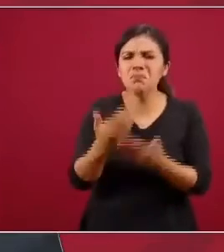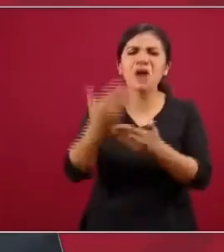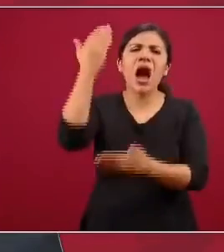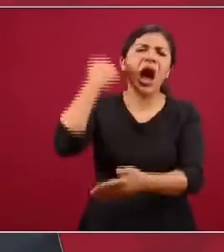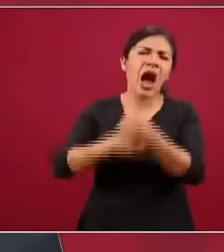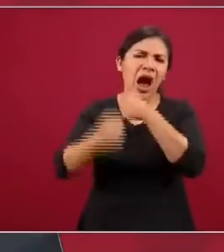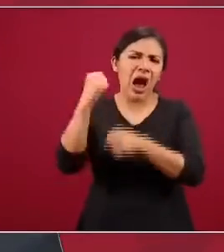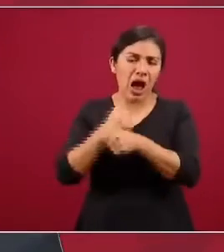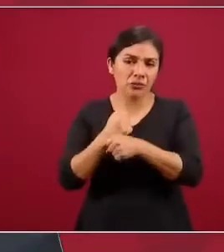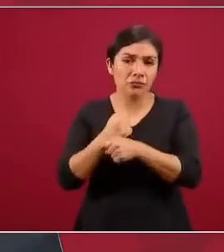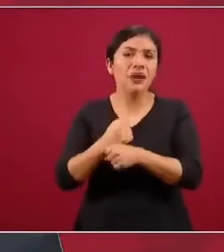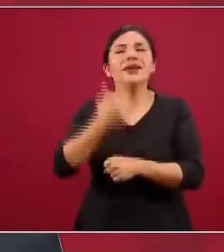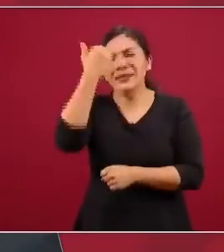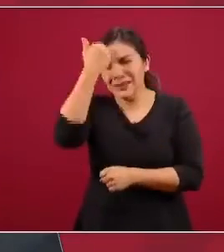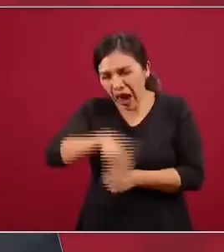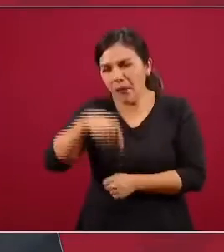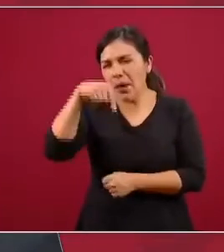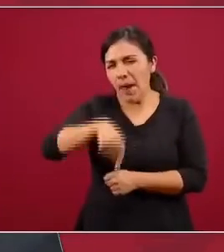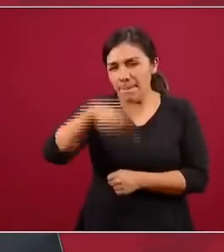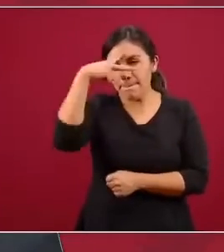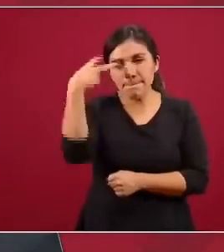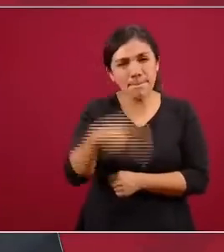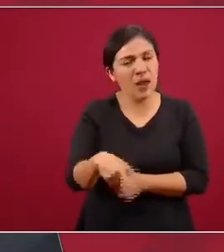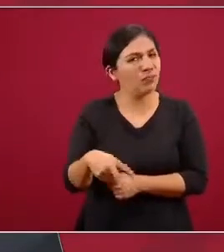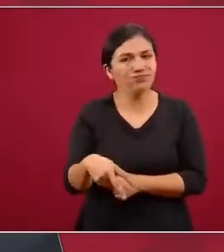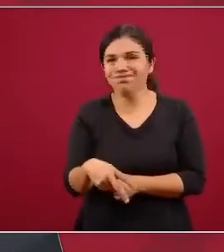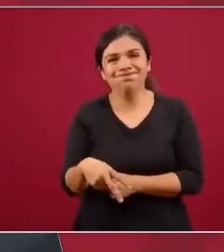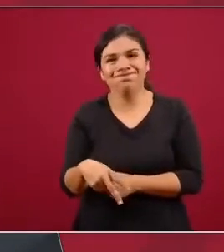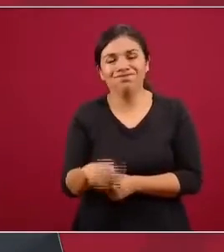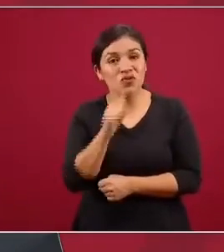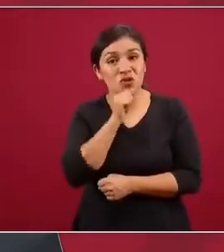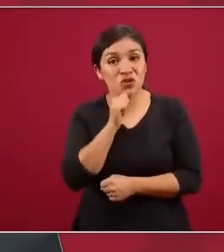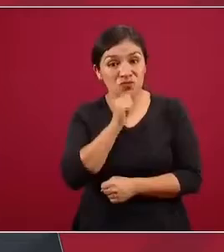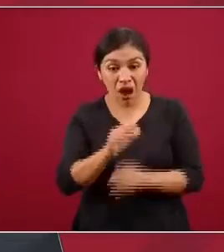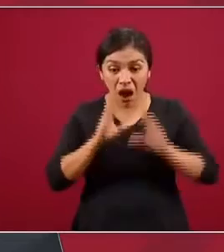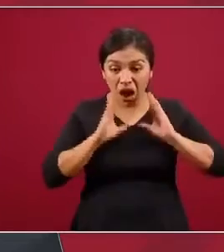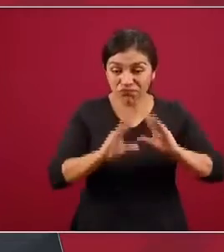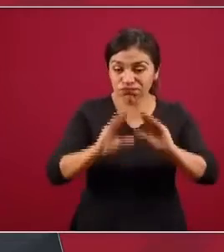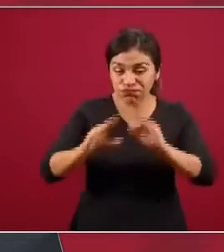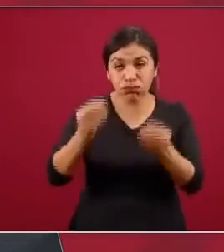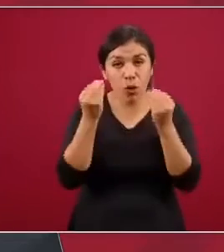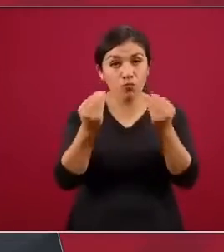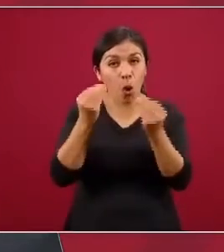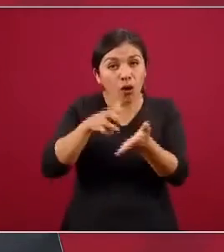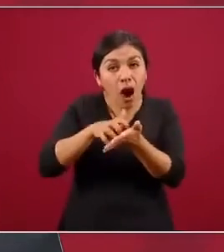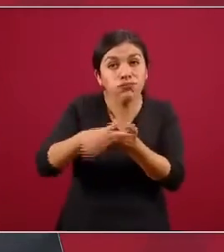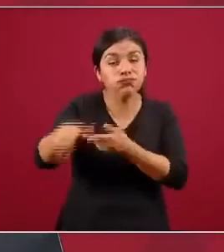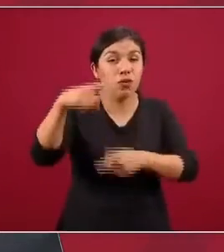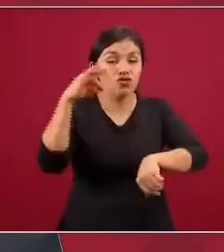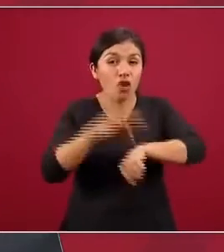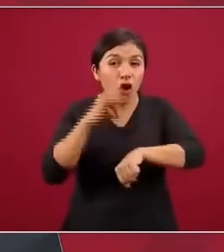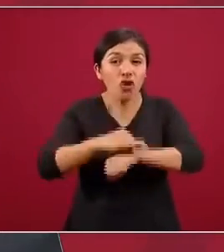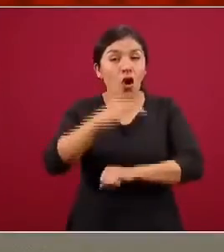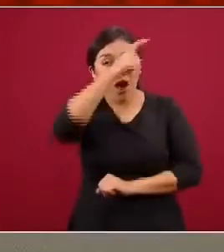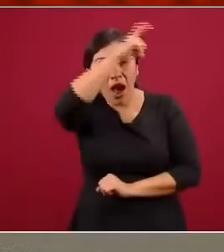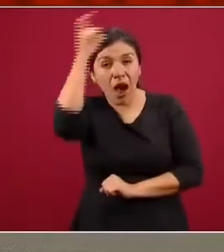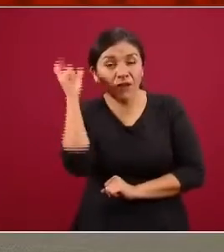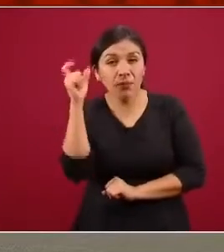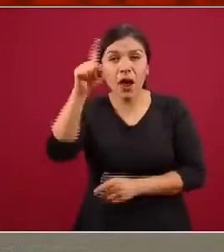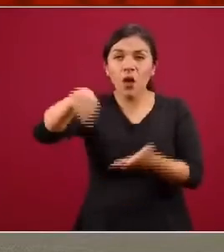mucho tiempo. Ya se sabía que México no estaba formando suficientes profesionales de la salud en